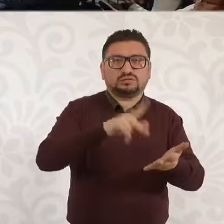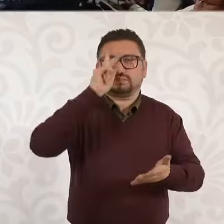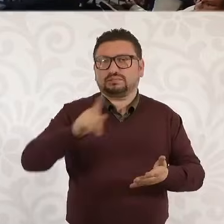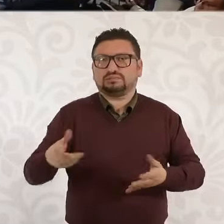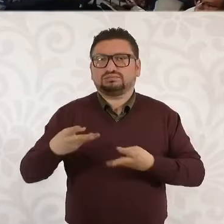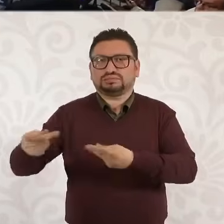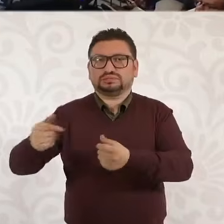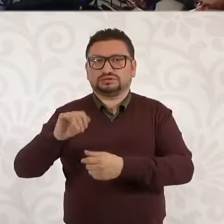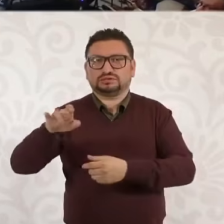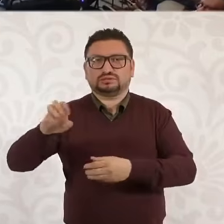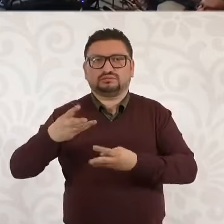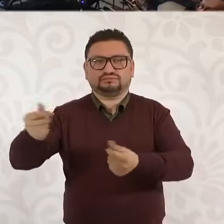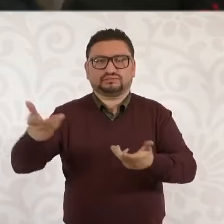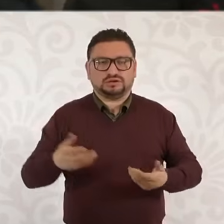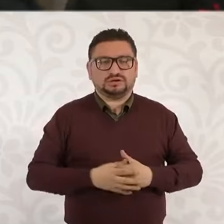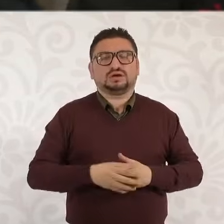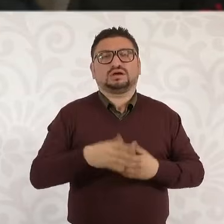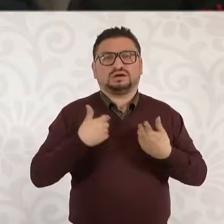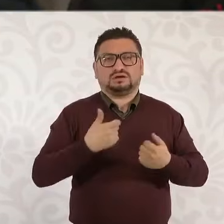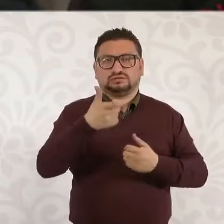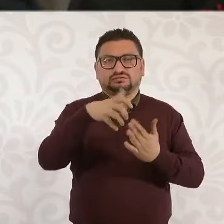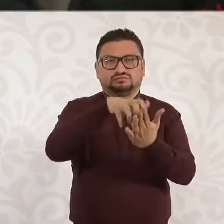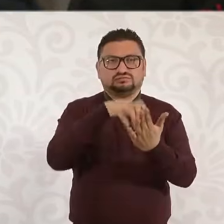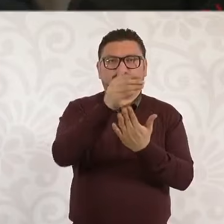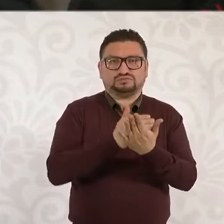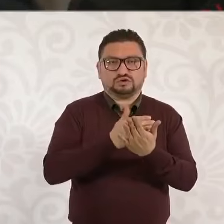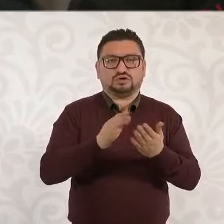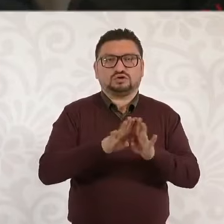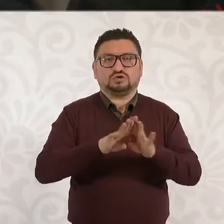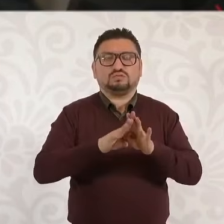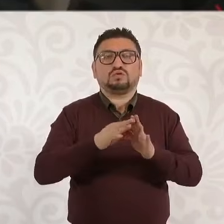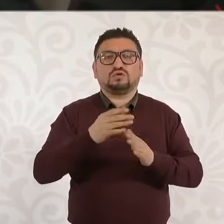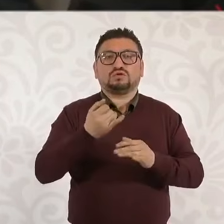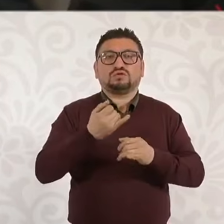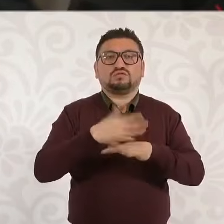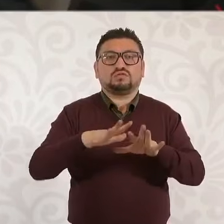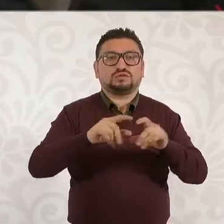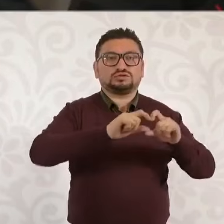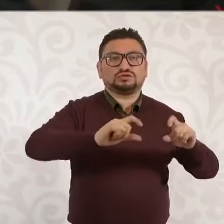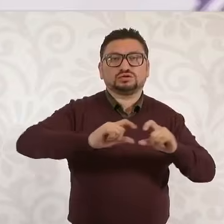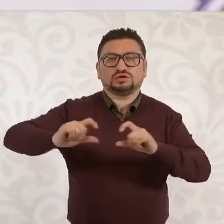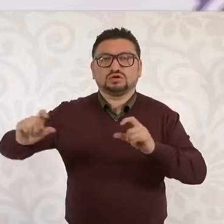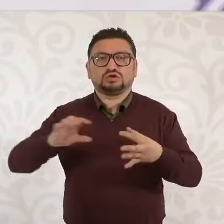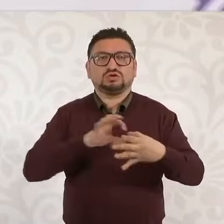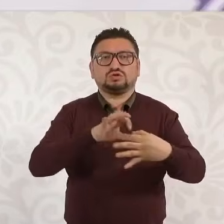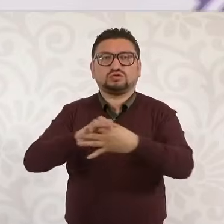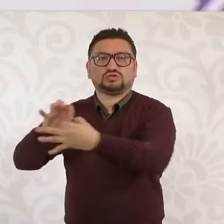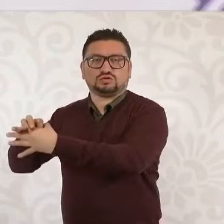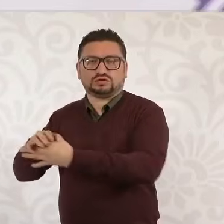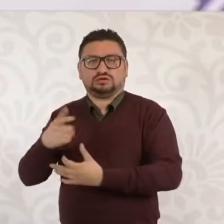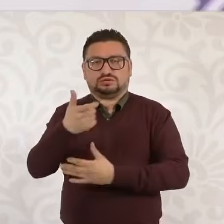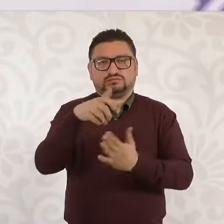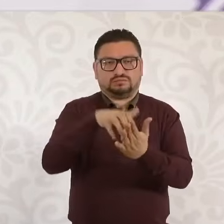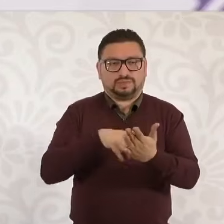Mencionaba entonces que esta reducción podría ser etiquetada para que hubiera claridad. Sí, ¿A por eso dónde decimos, iría?